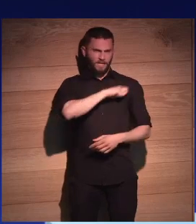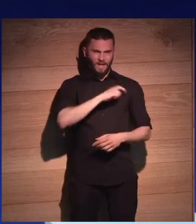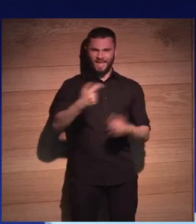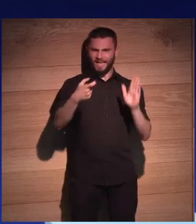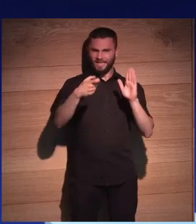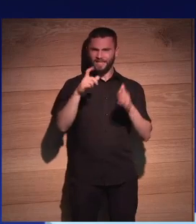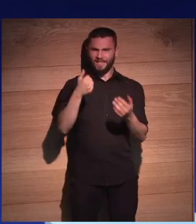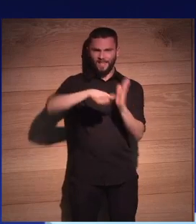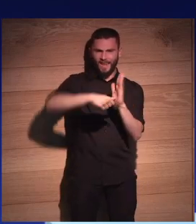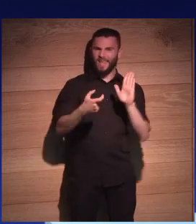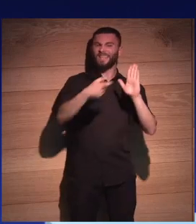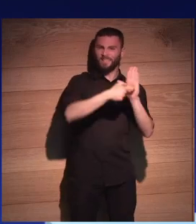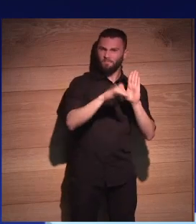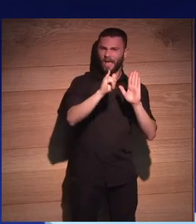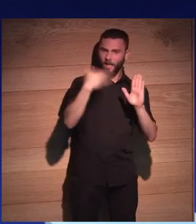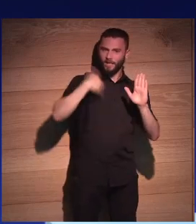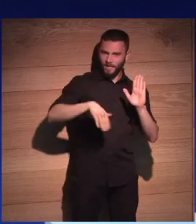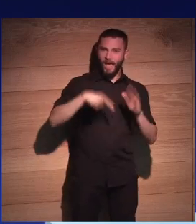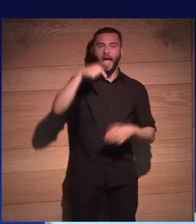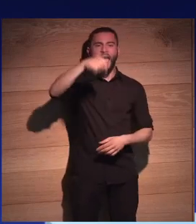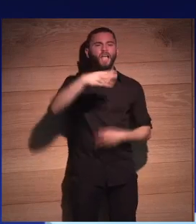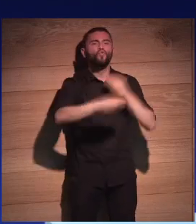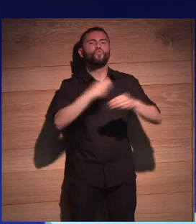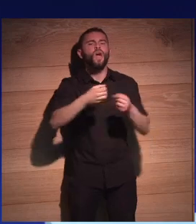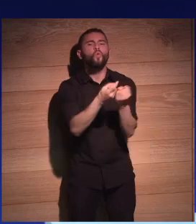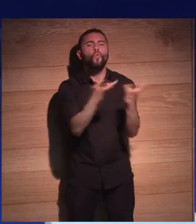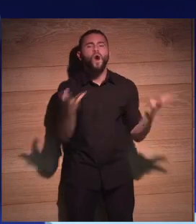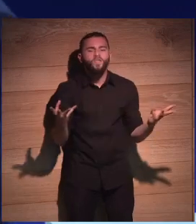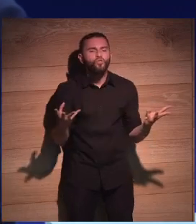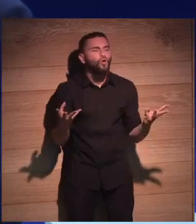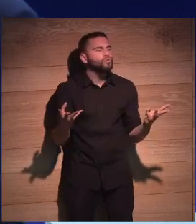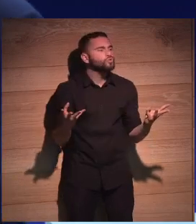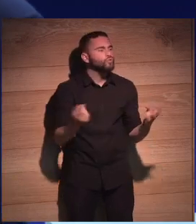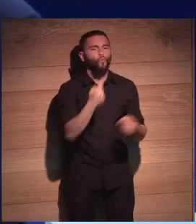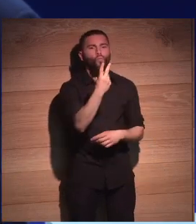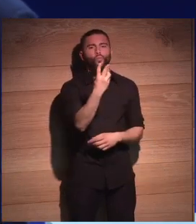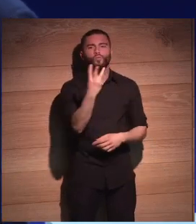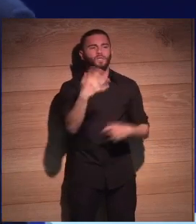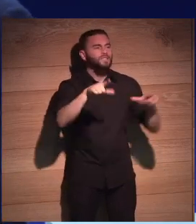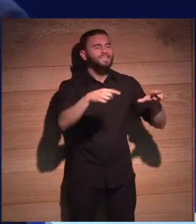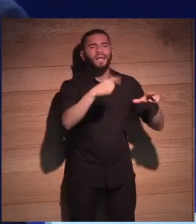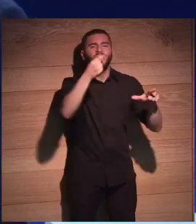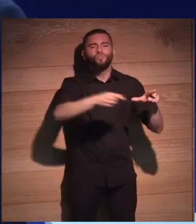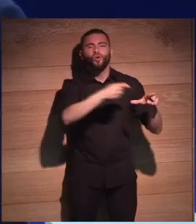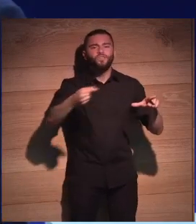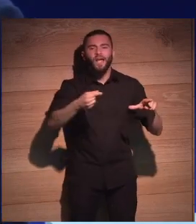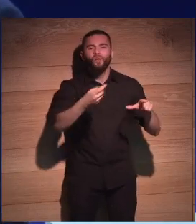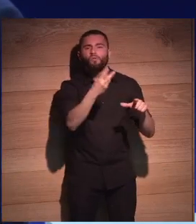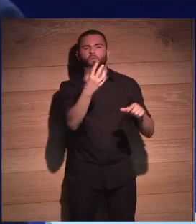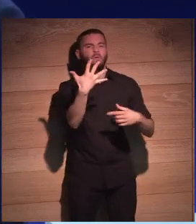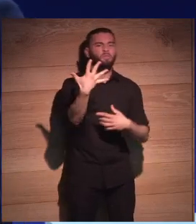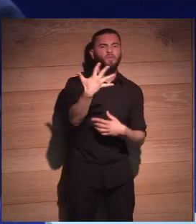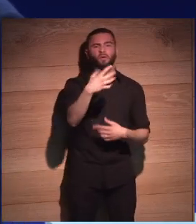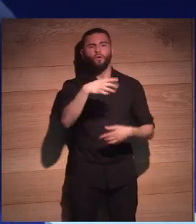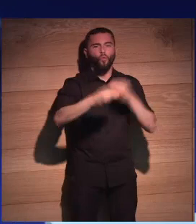chip. ¿Cuántos lo han usado aquí en la sala? 1, 2, 3, 4, 5... ¿Habéis usado el chip